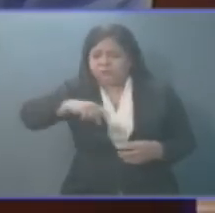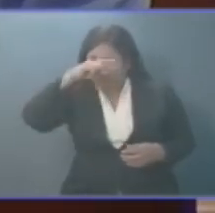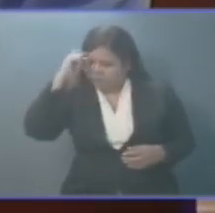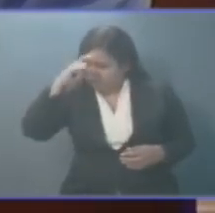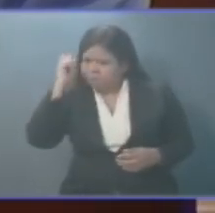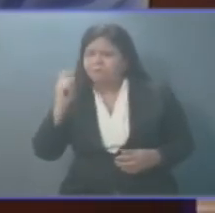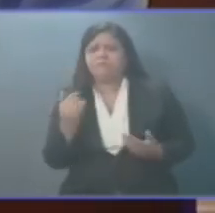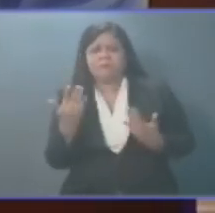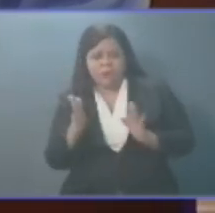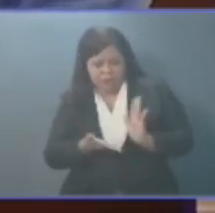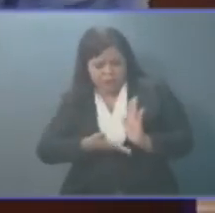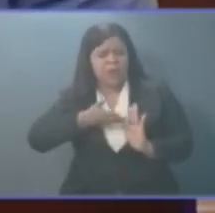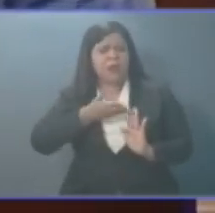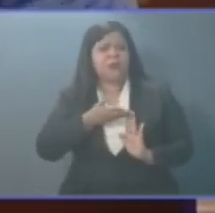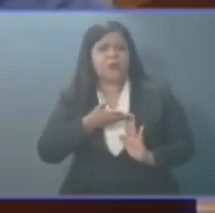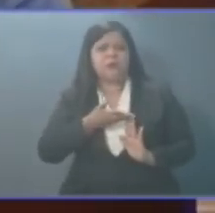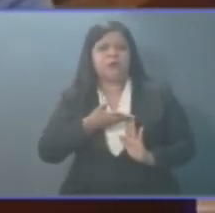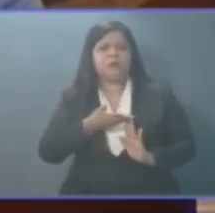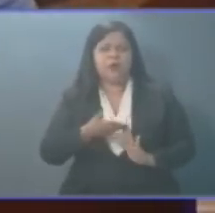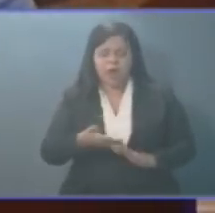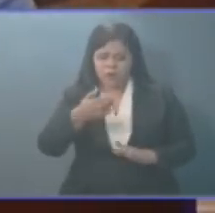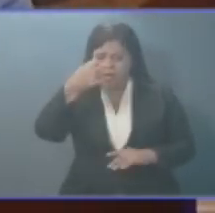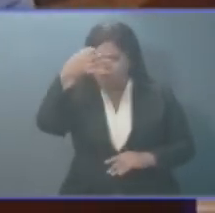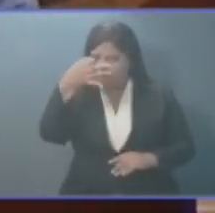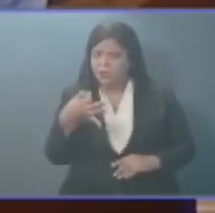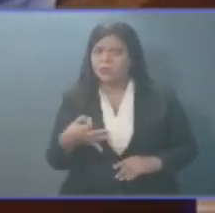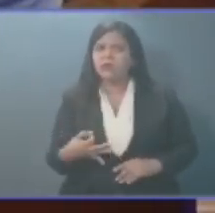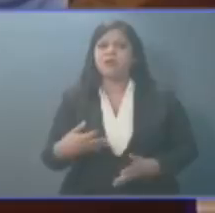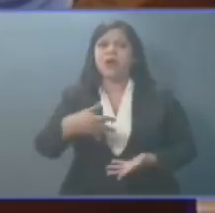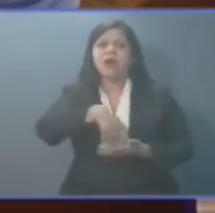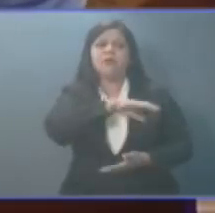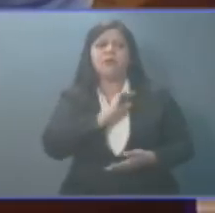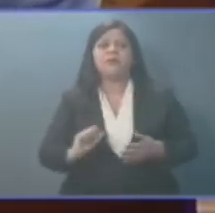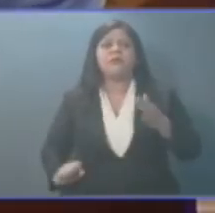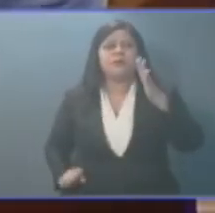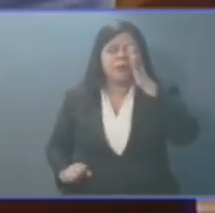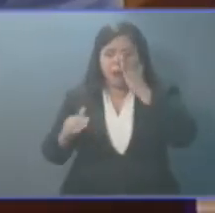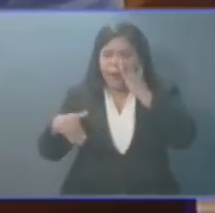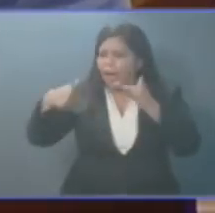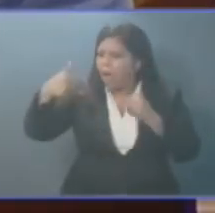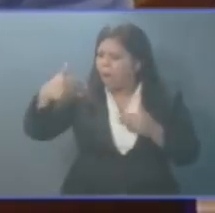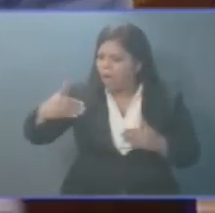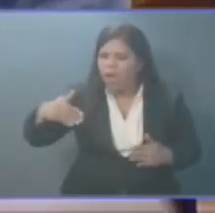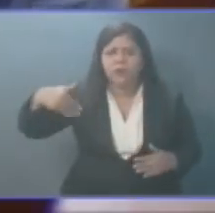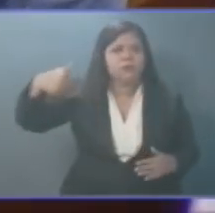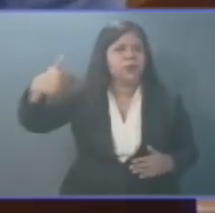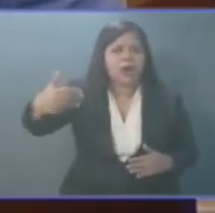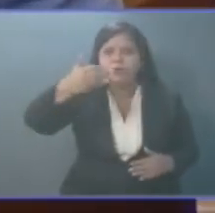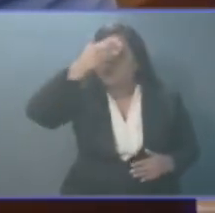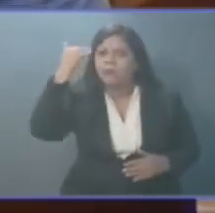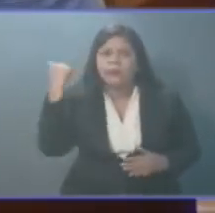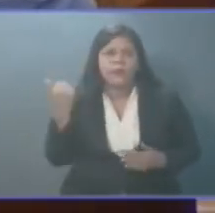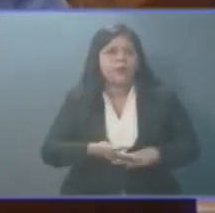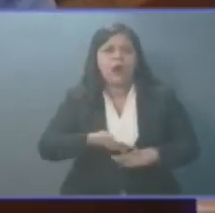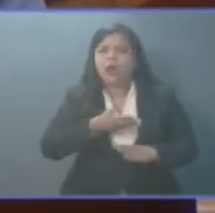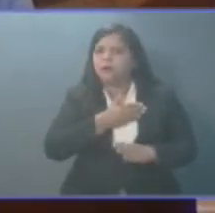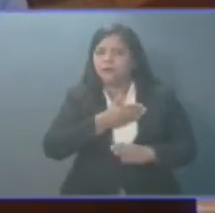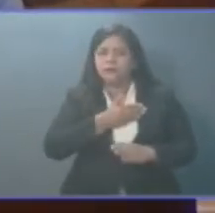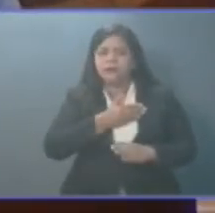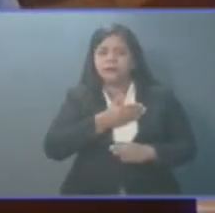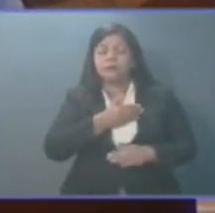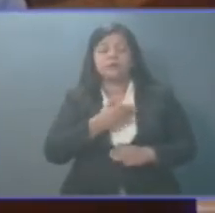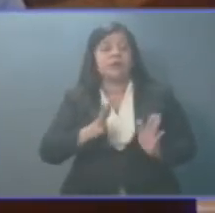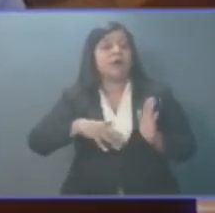han llevado desarrollo y le han devuelto la dignidad a un pueblo que por muchos años estuvo en el olvido. Y lo